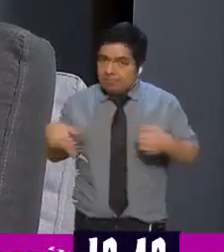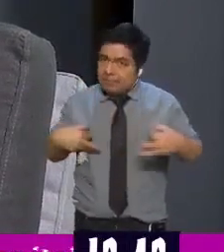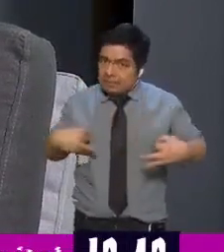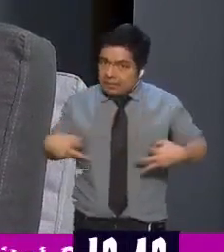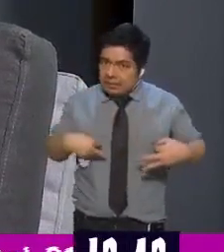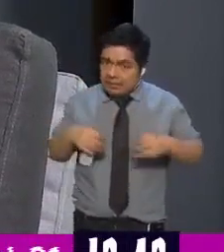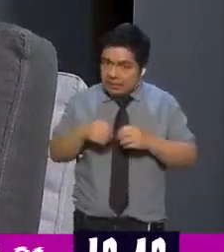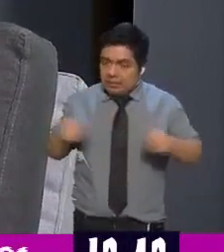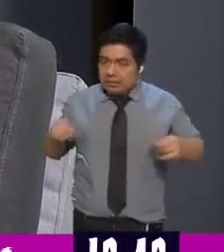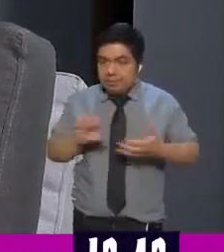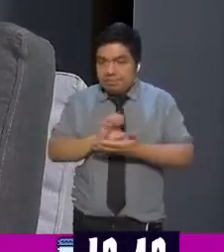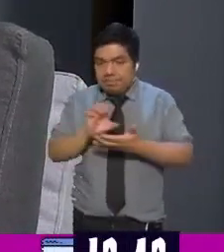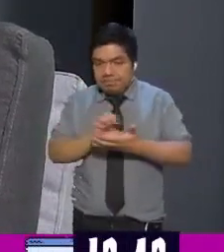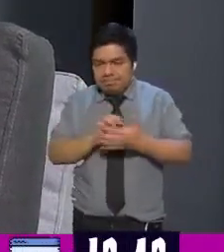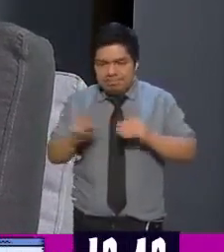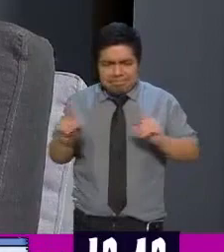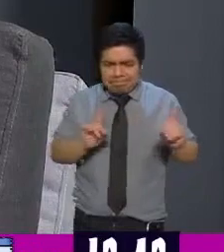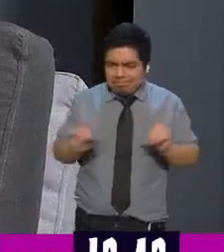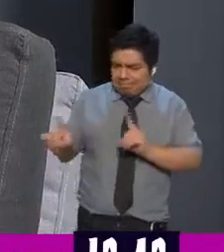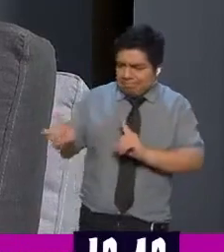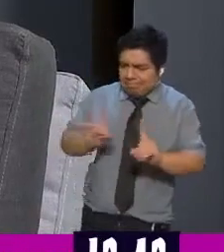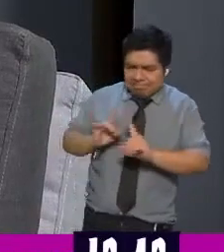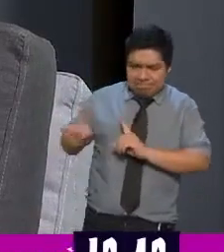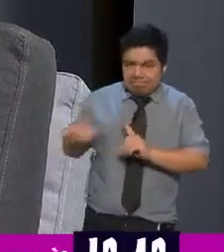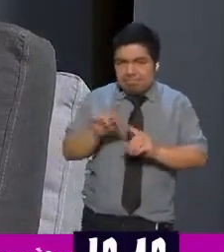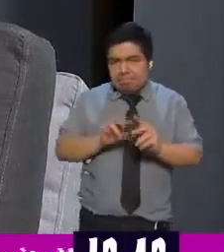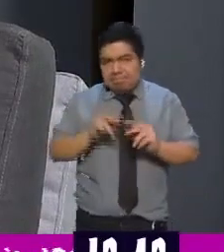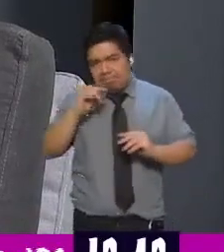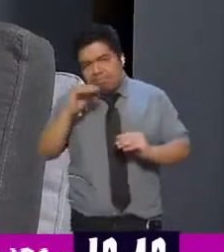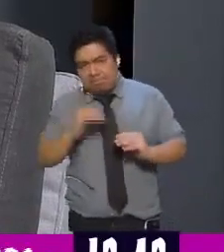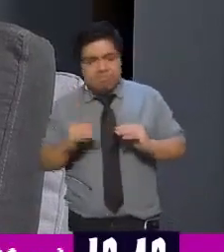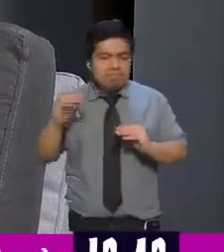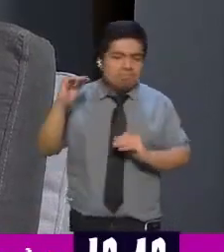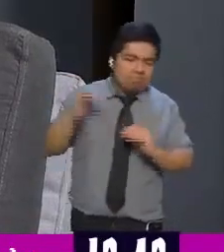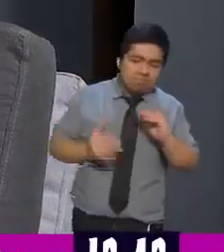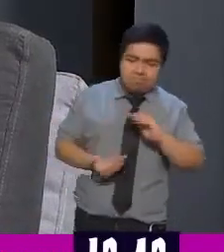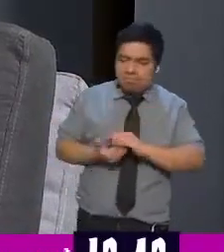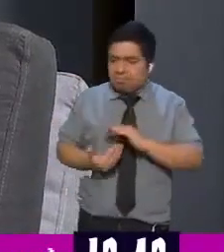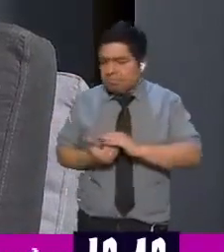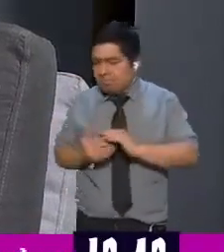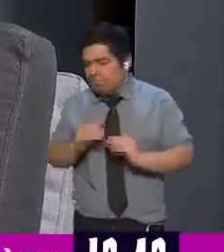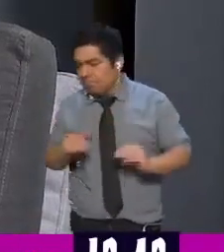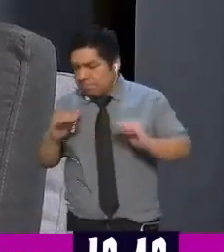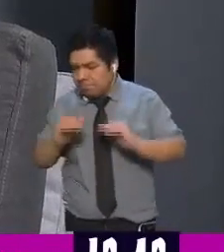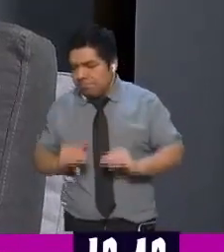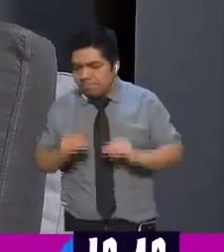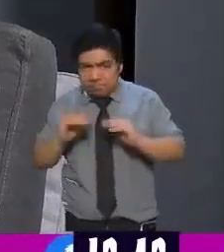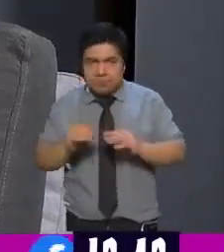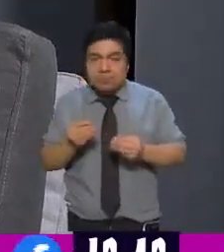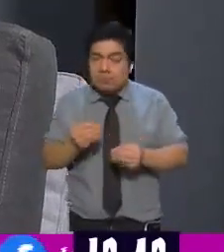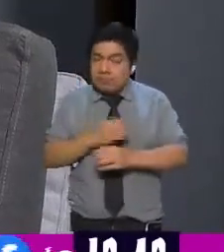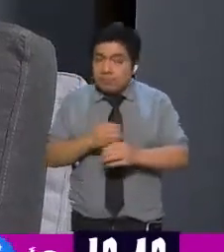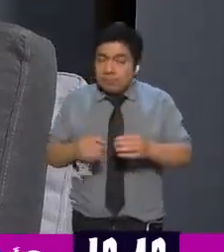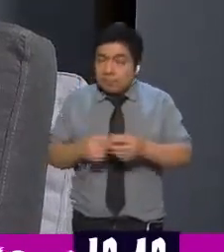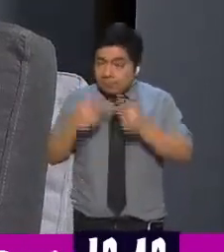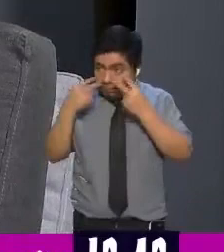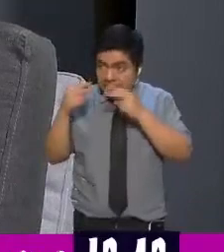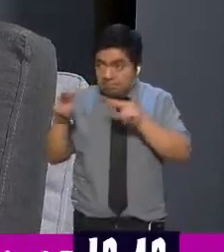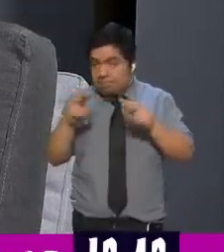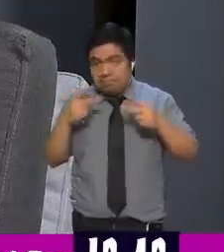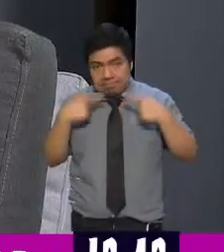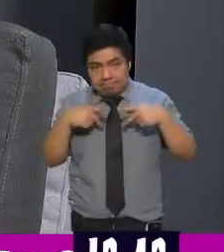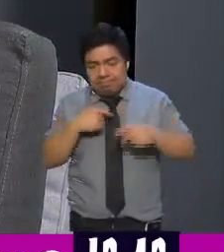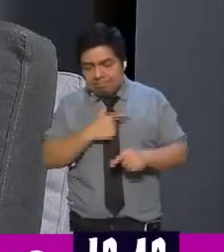la escenografía y todo, tenemos que estar moviéndonos todo el tiempo, subimos mesas, bajamos tarimas. Es muy dinámica, creo que visualmente también al